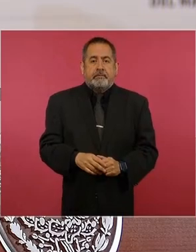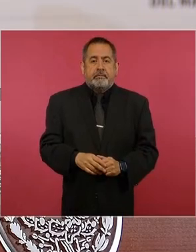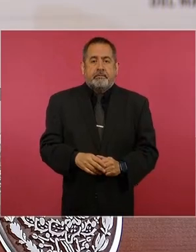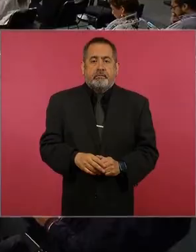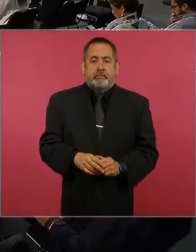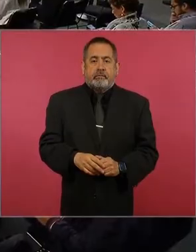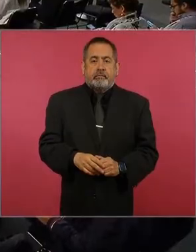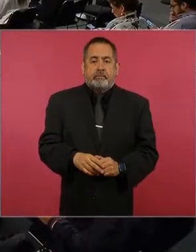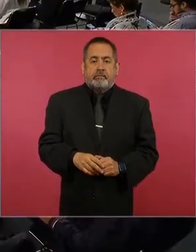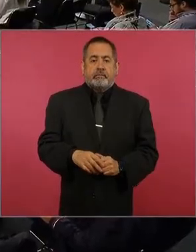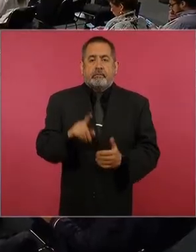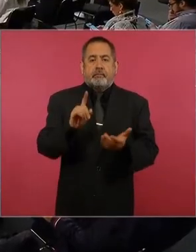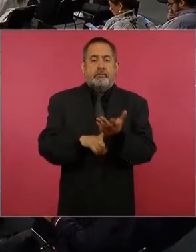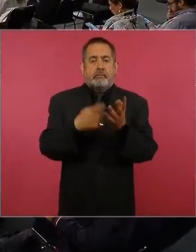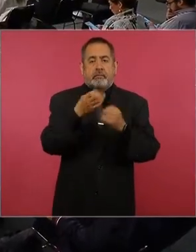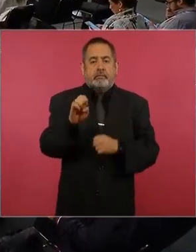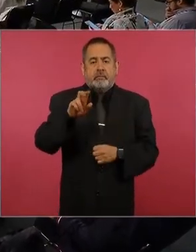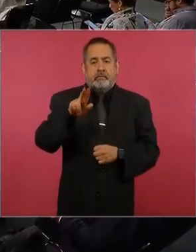en